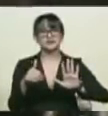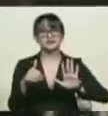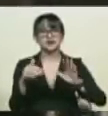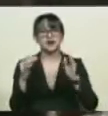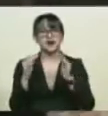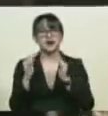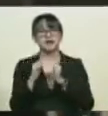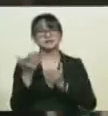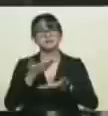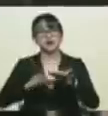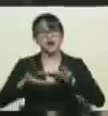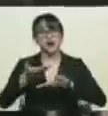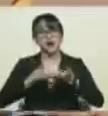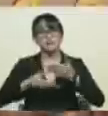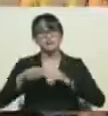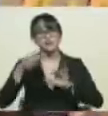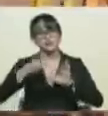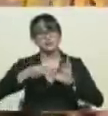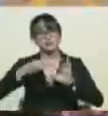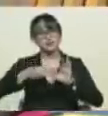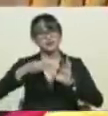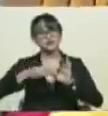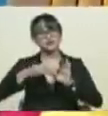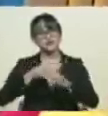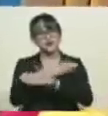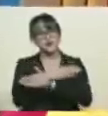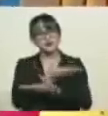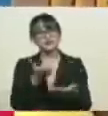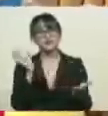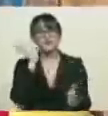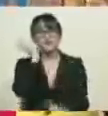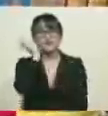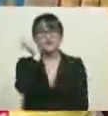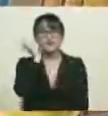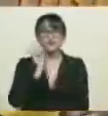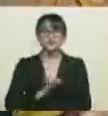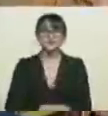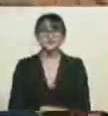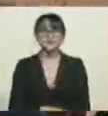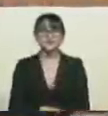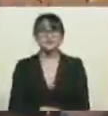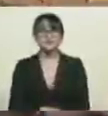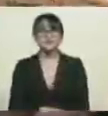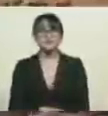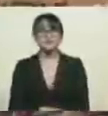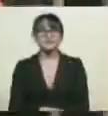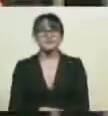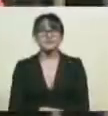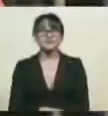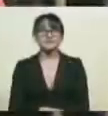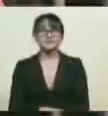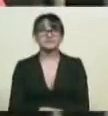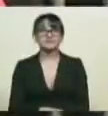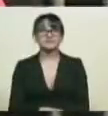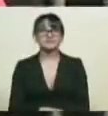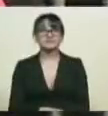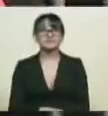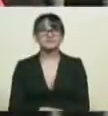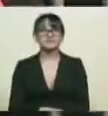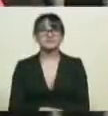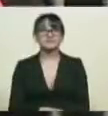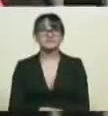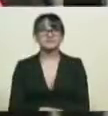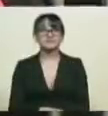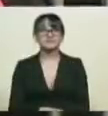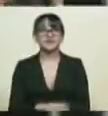casas de cambio del Petro. Un abrazo, mujer, un abrazo. Mira qué fervor, qué pasión,